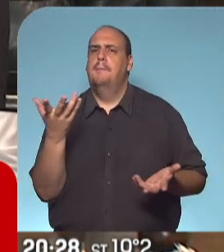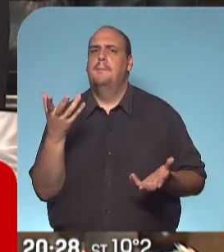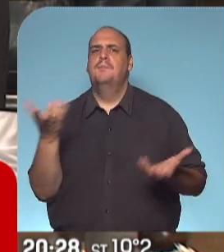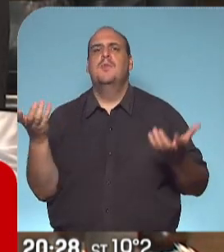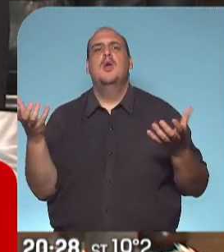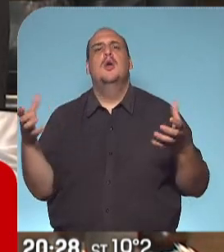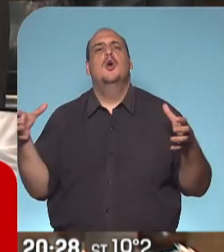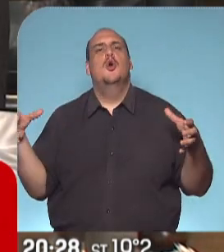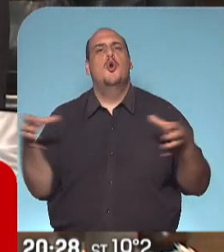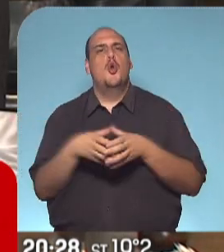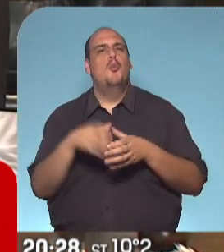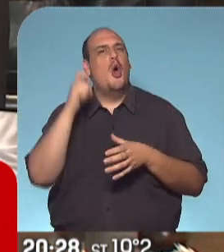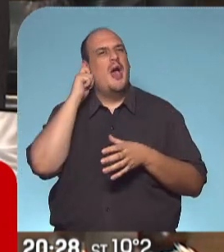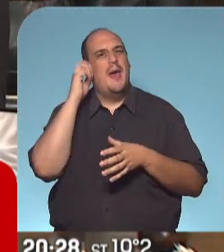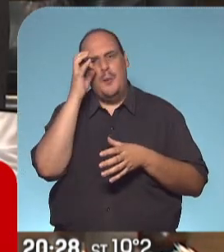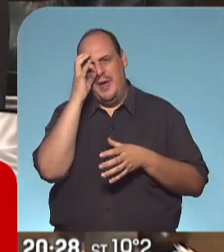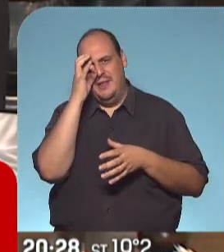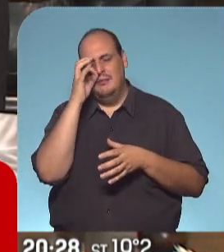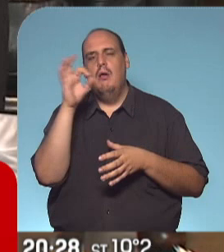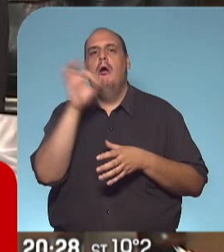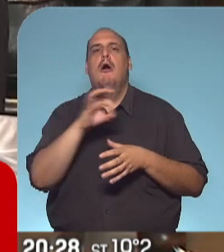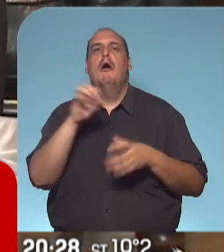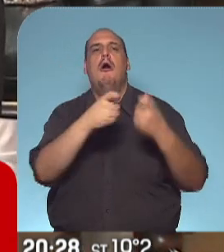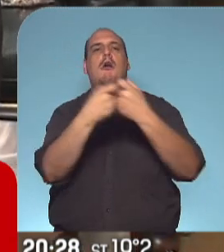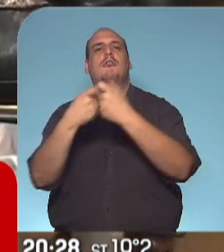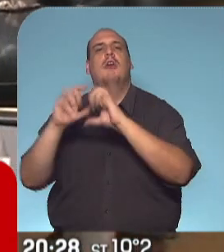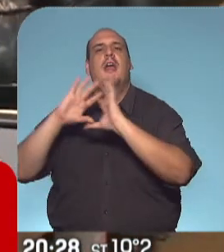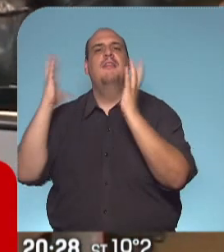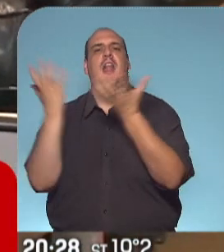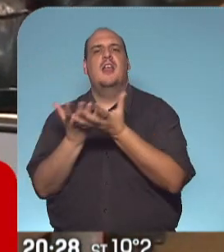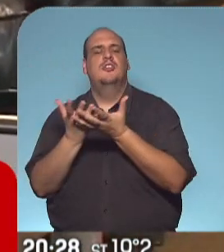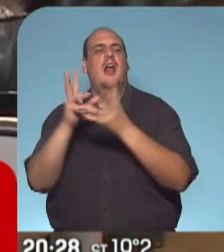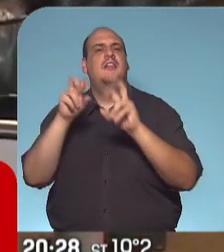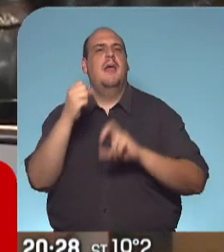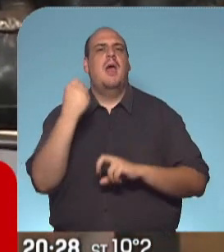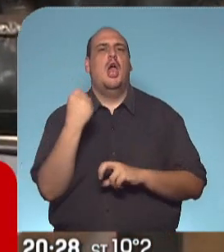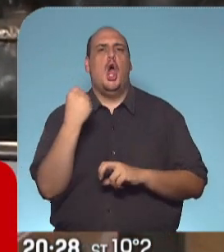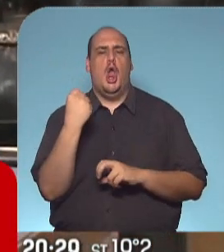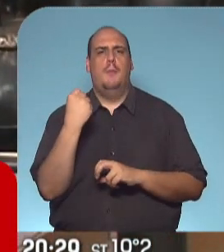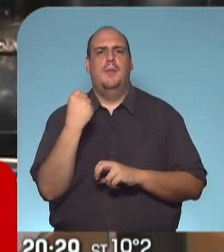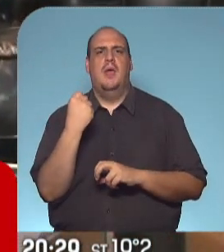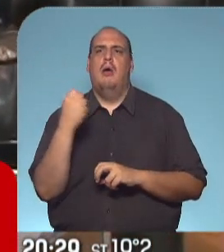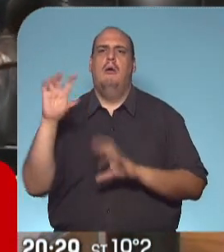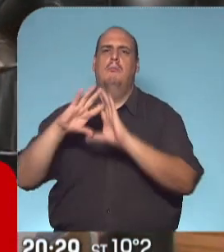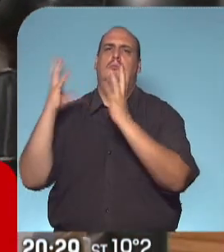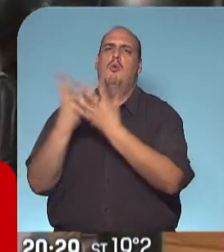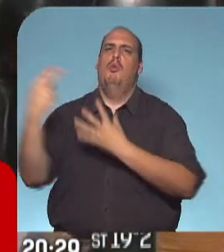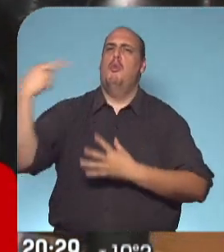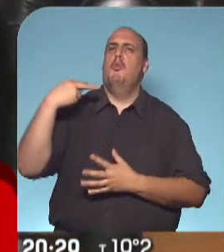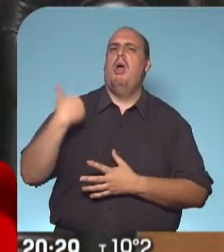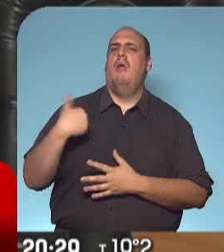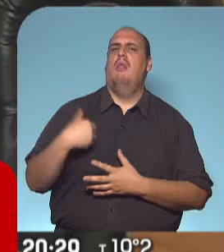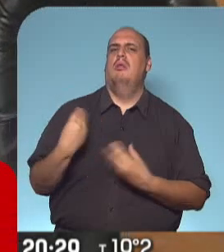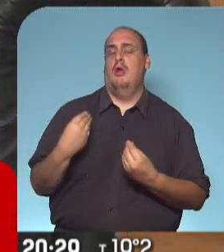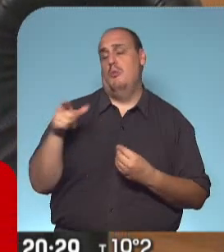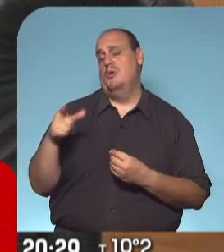los 20, los organismos internacionales, con lo que está haciendo hoy Argentina en una situación que muchos conocen con respecto al tema